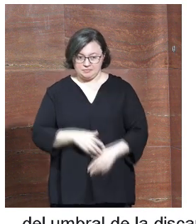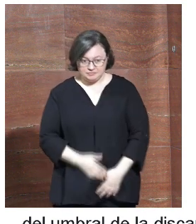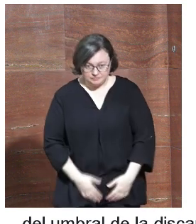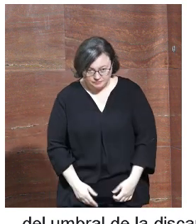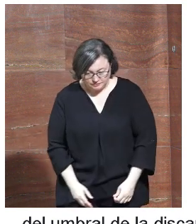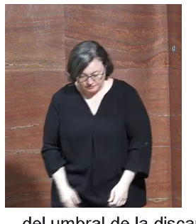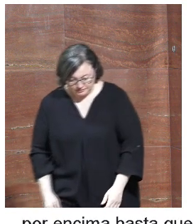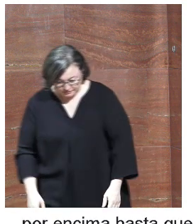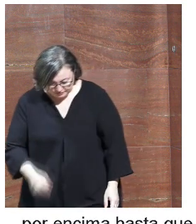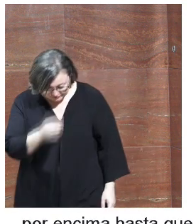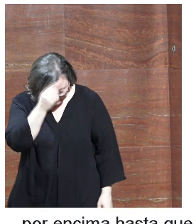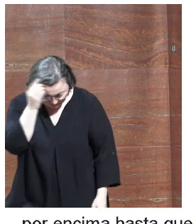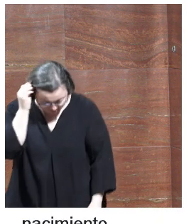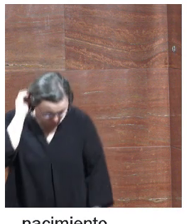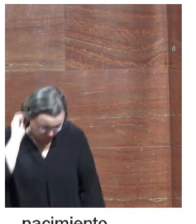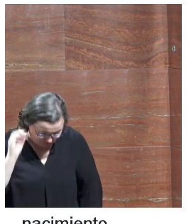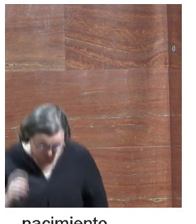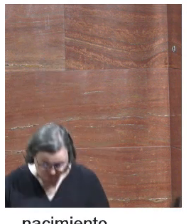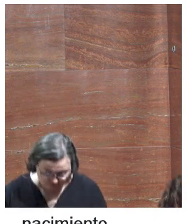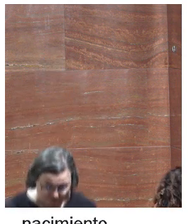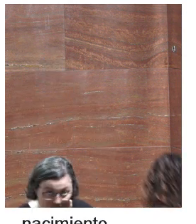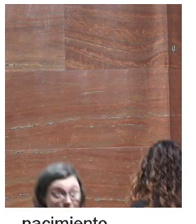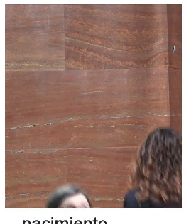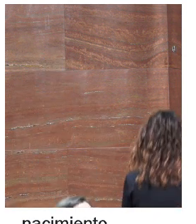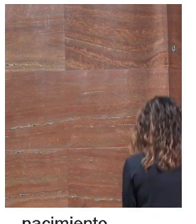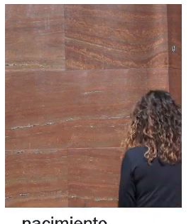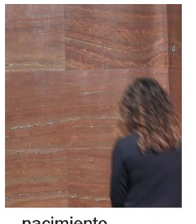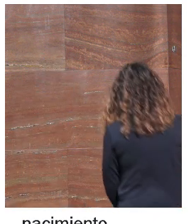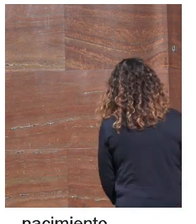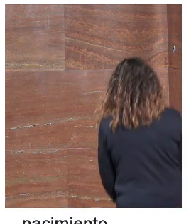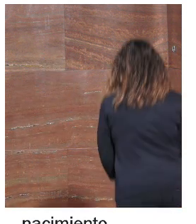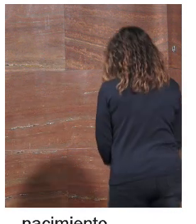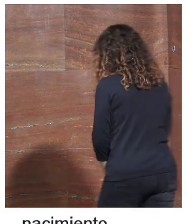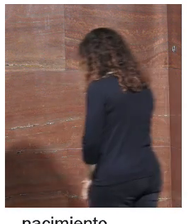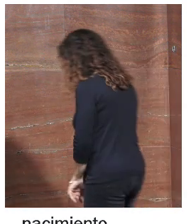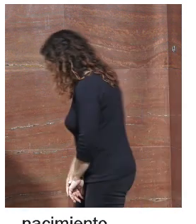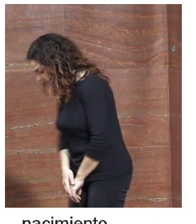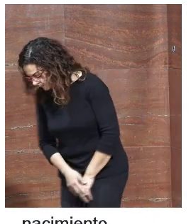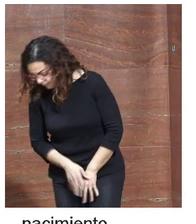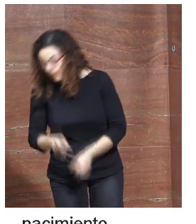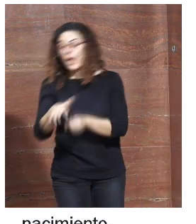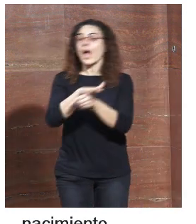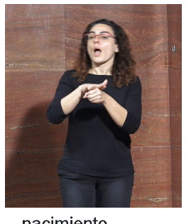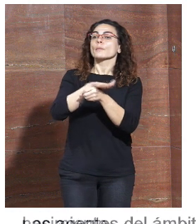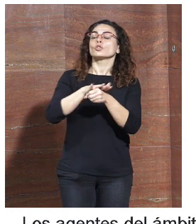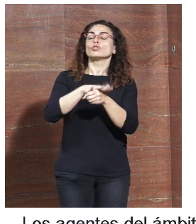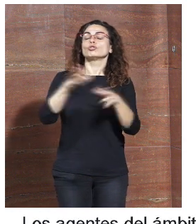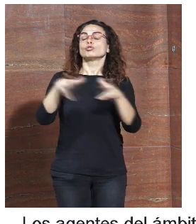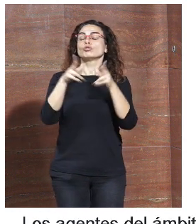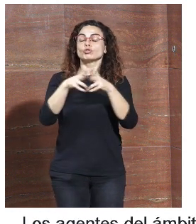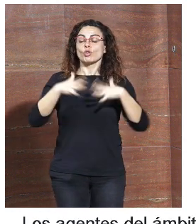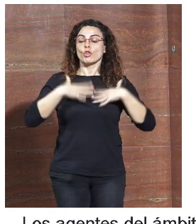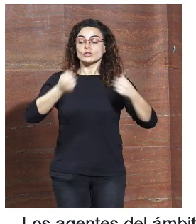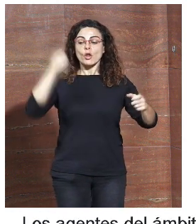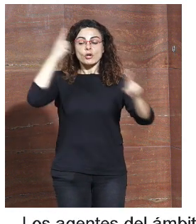Los agentes del ámbito sociosanitario lo que entienden es que su labor es que cada una de las personas que formamos parte de esa sociedad tengamos un deterioro